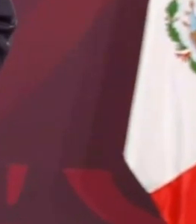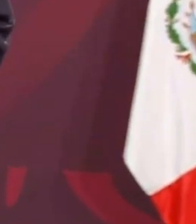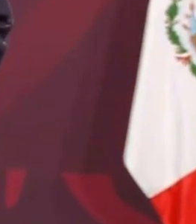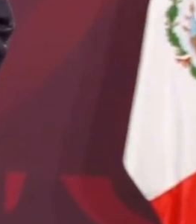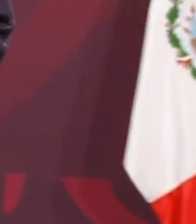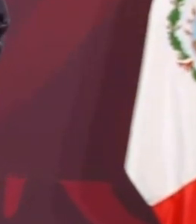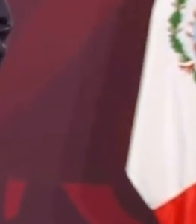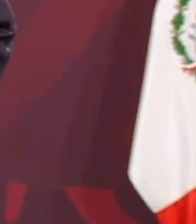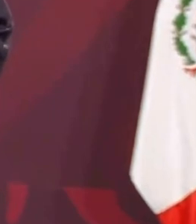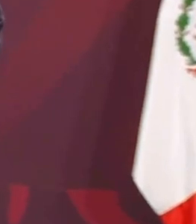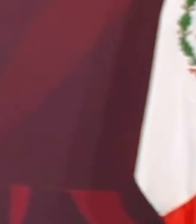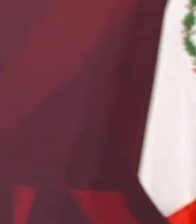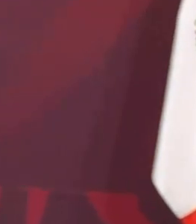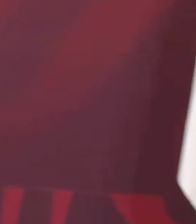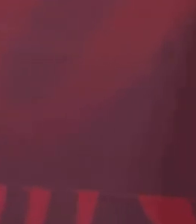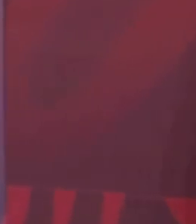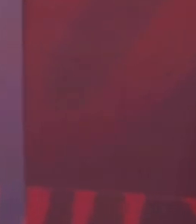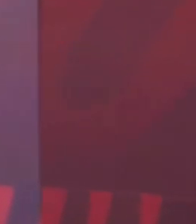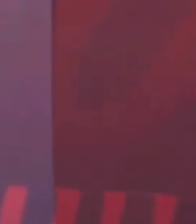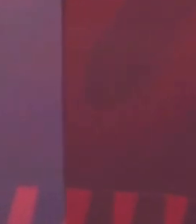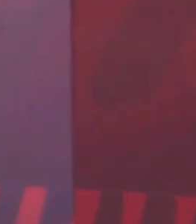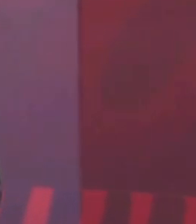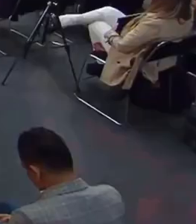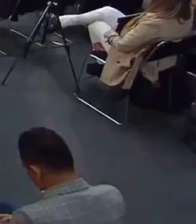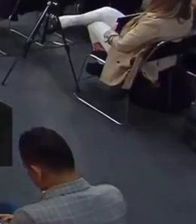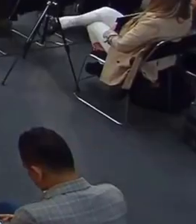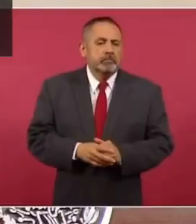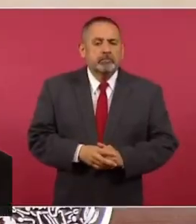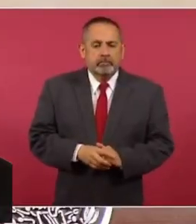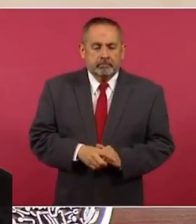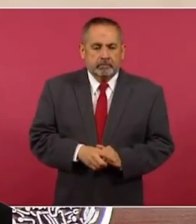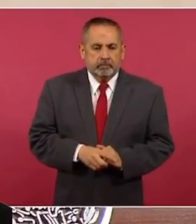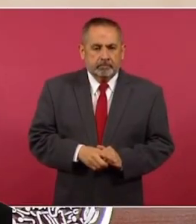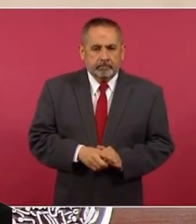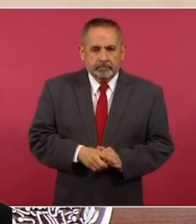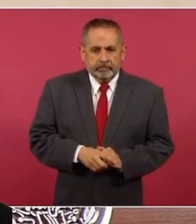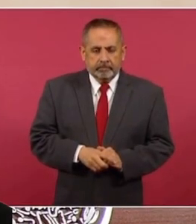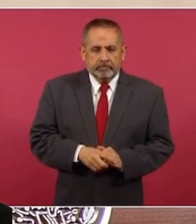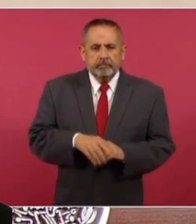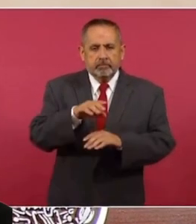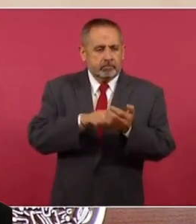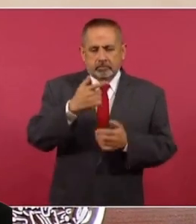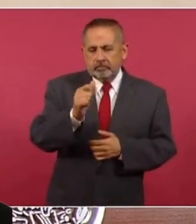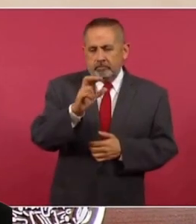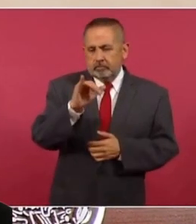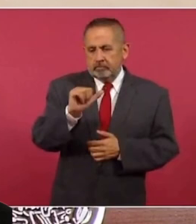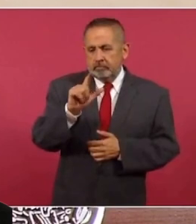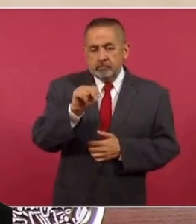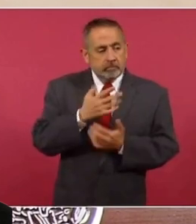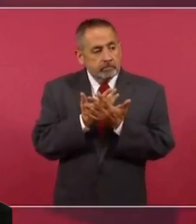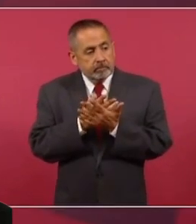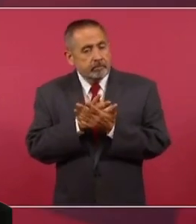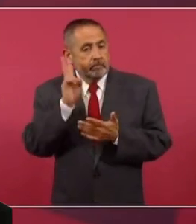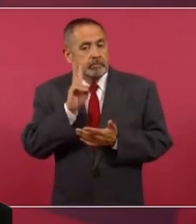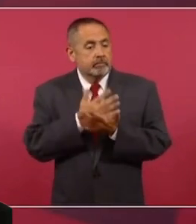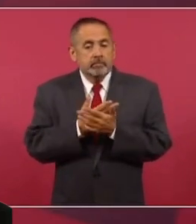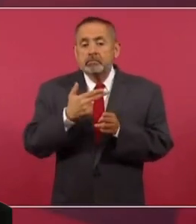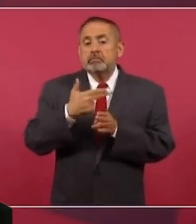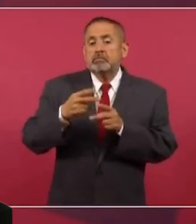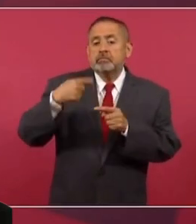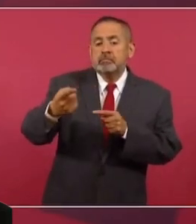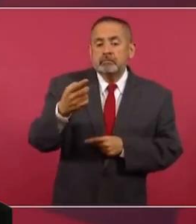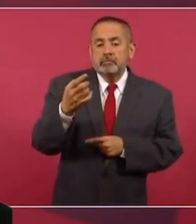involucrados también devuelvan lo robado. En lo de García Luna hay que esperar, porque hasta